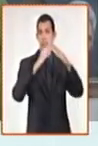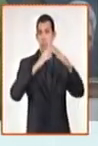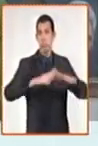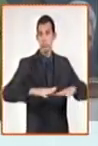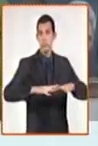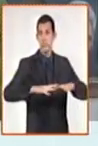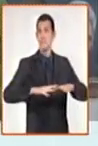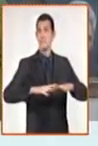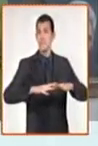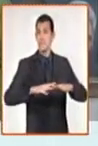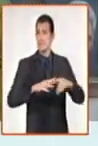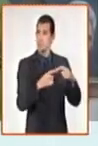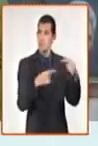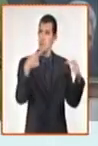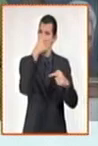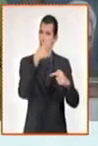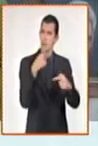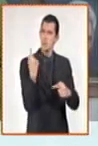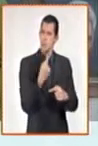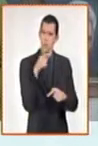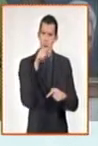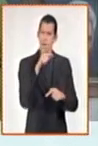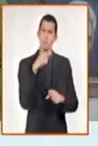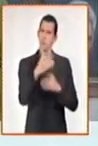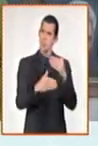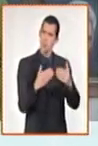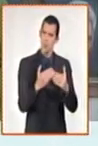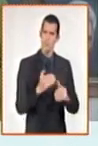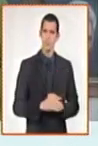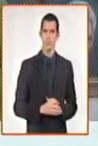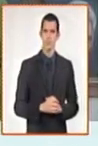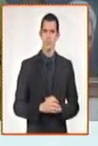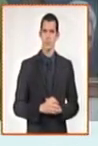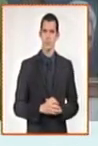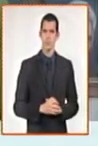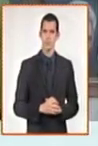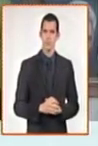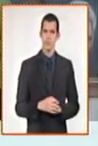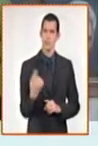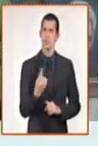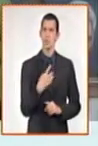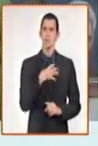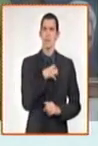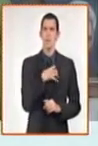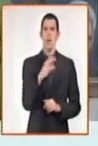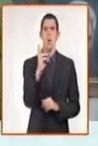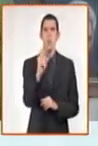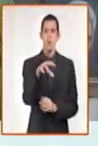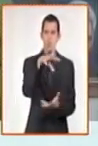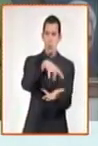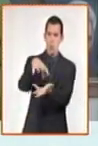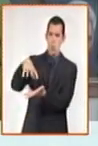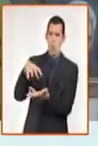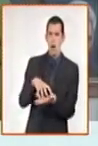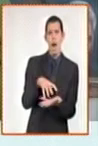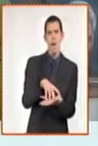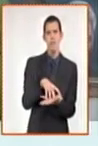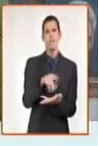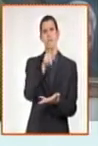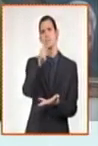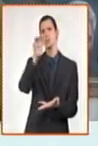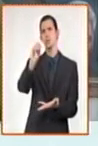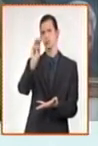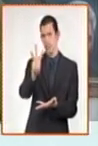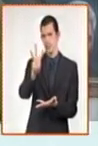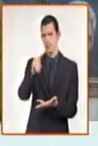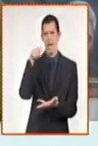las oficinas de trámite que se habilitan en cada una de las zonas de defensa nuestras, que son en este caso 103, donde hay un grupo de compañeros que